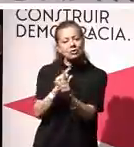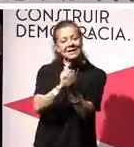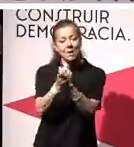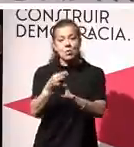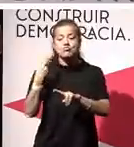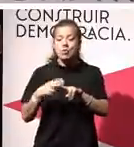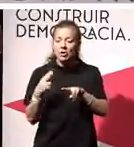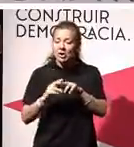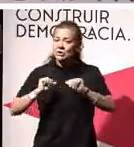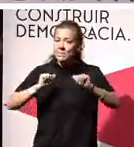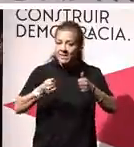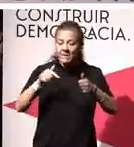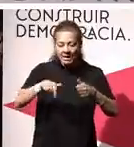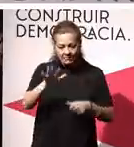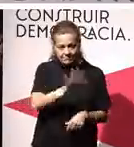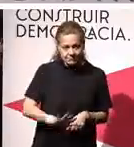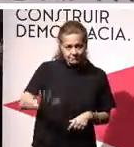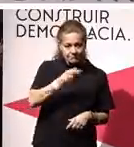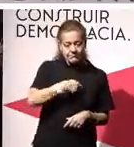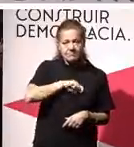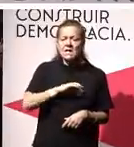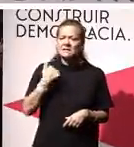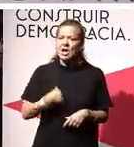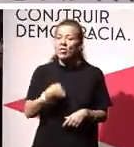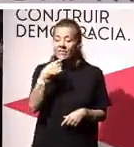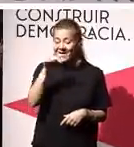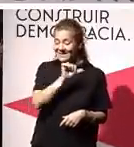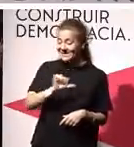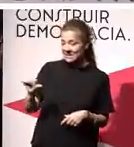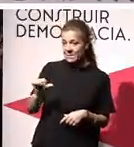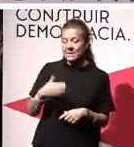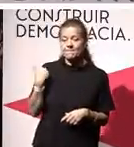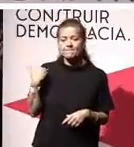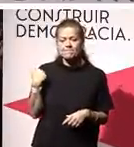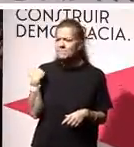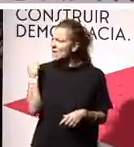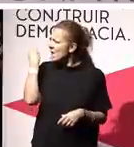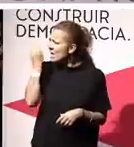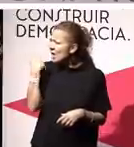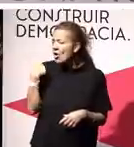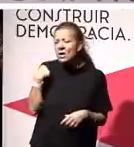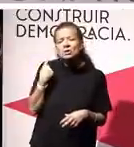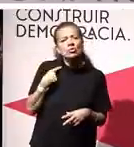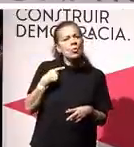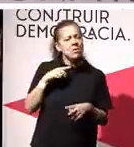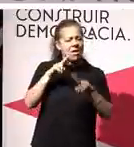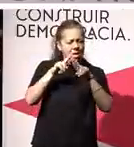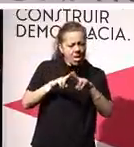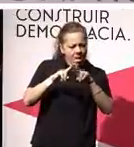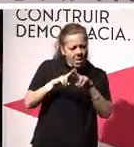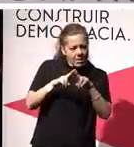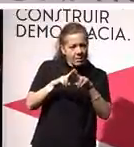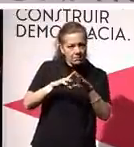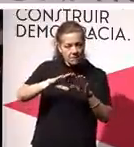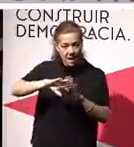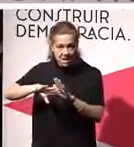político que se iniciaba en nuestro país. Lo decían esta semana en un, creo, ejercicio de sincericidio, las